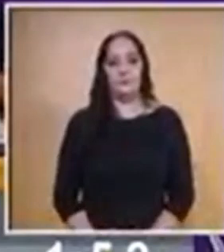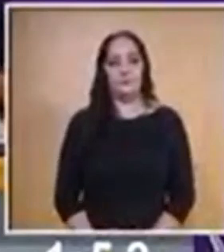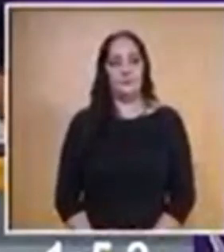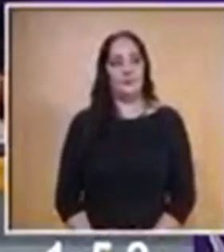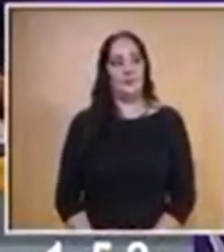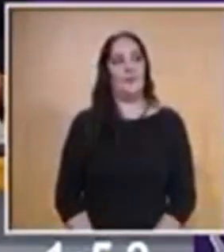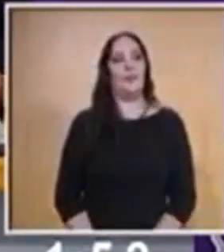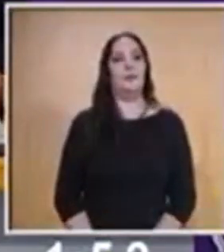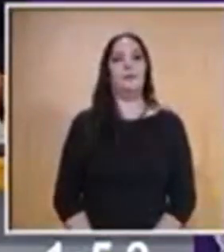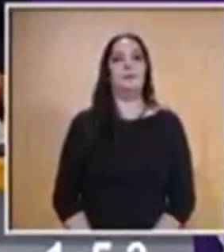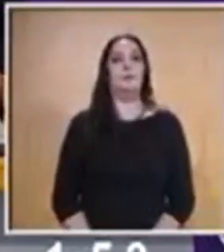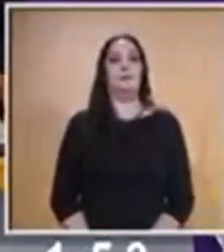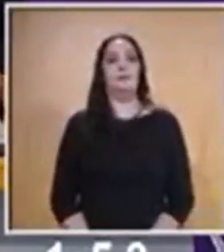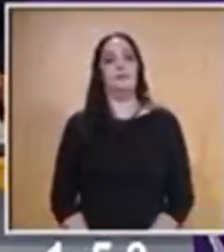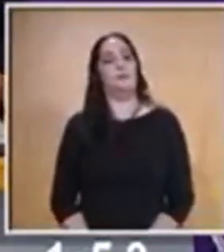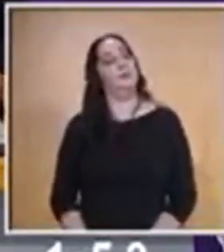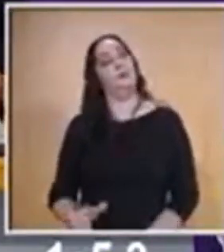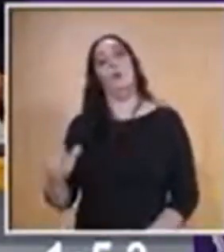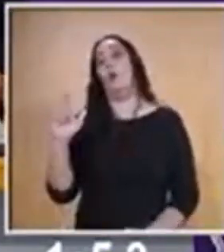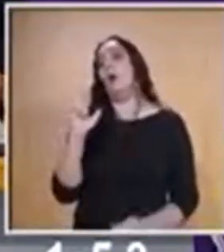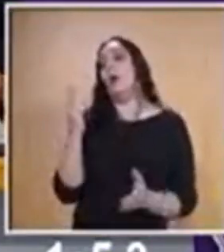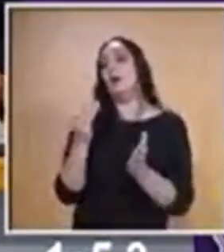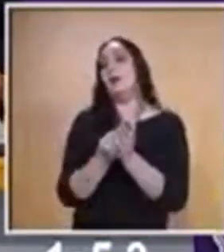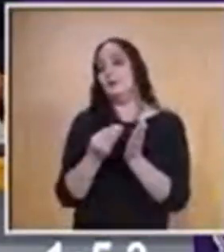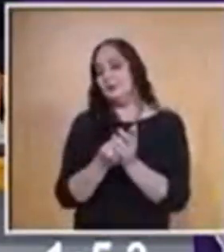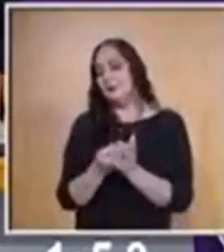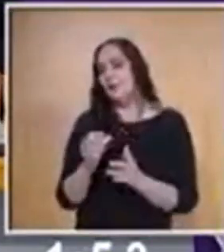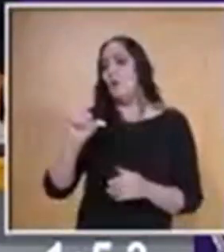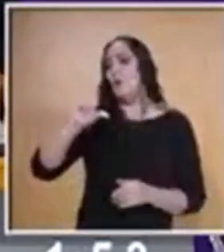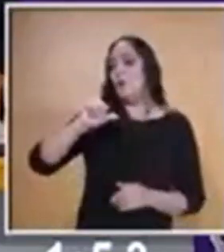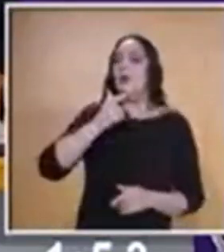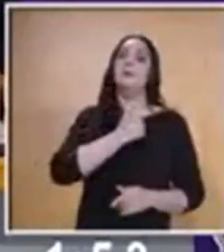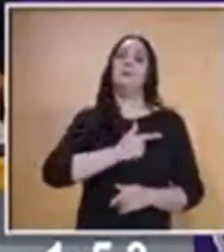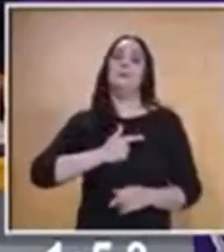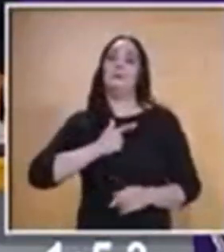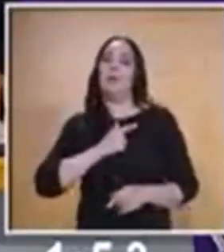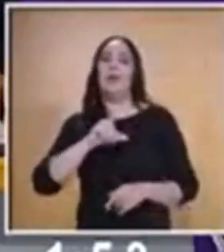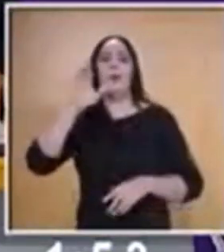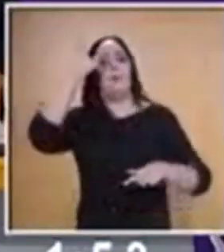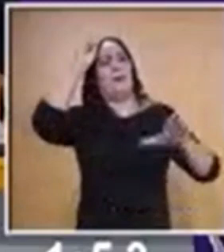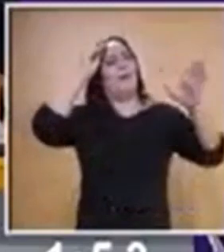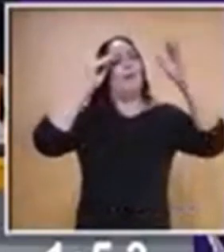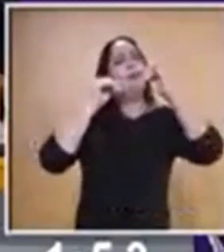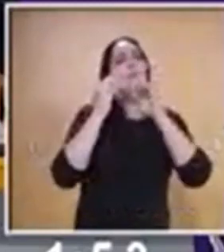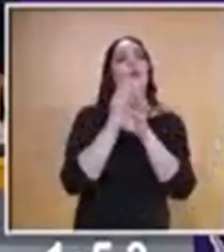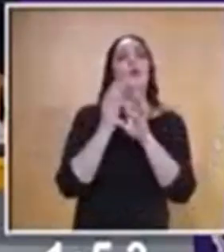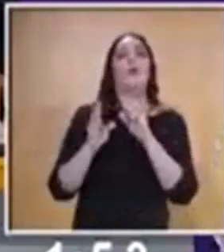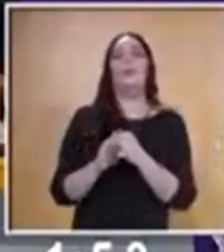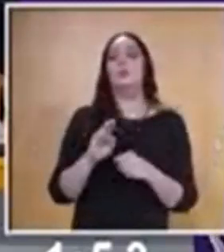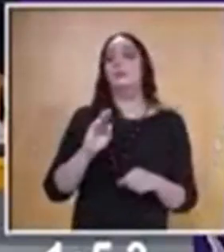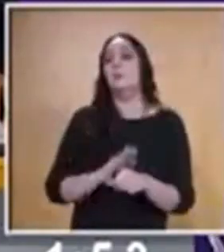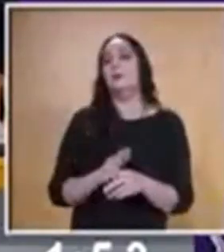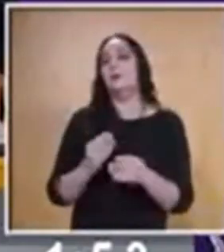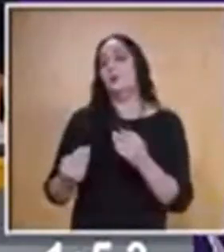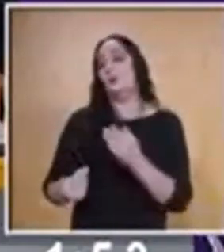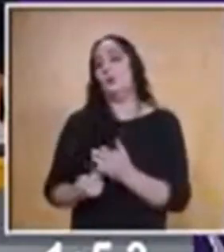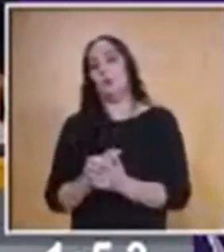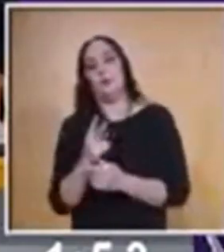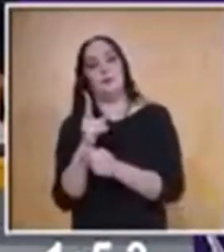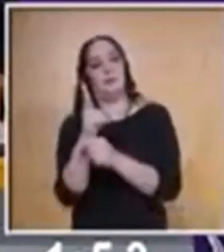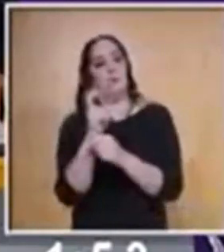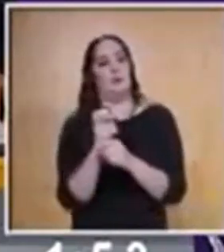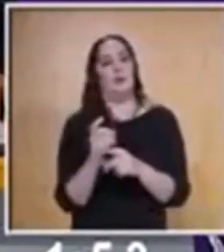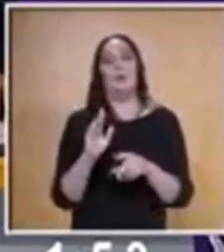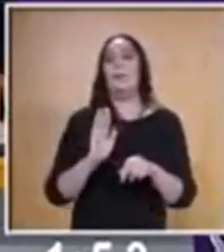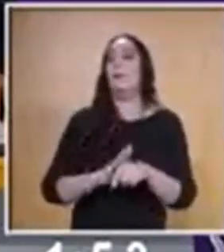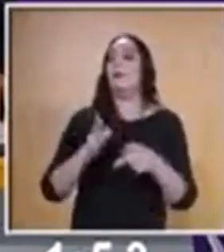Muy bien, espero que la clase de hoy haya sido de su agrado y hayan aprendido cosas nuevas, invitando a más personas en su